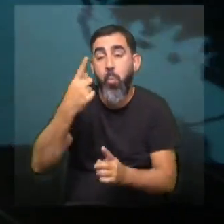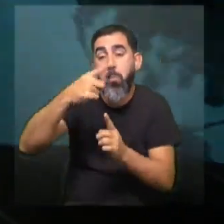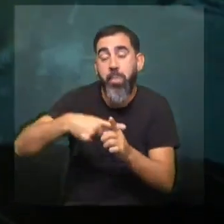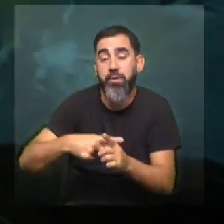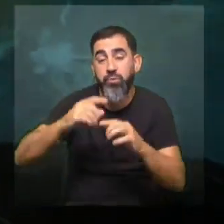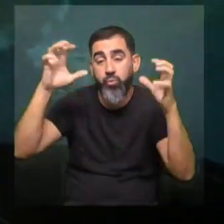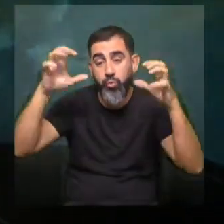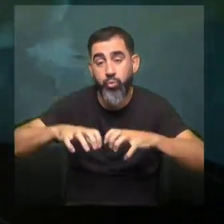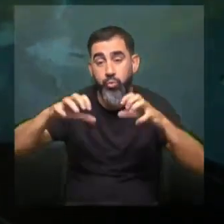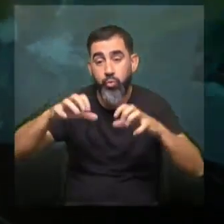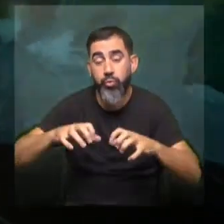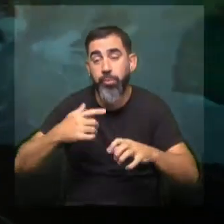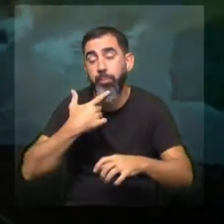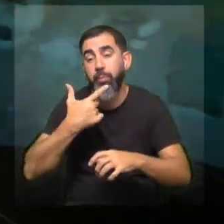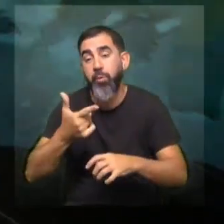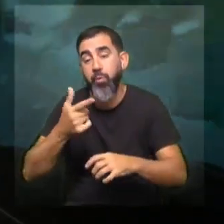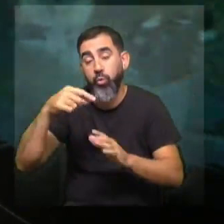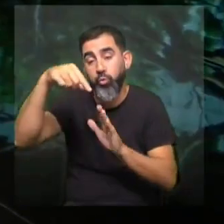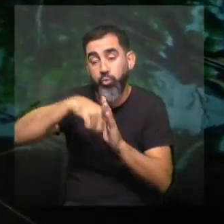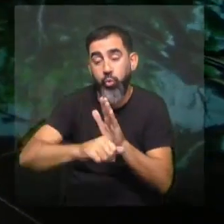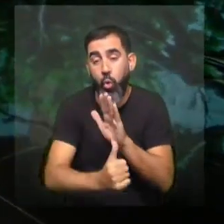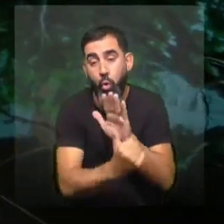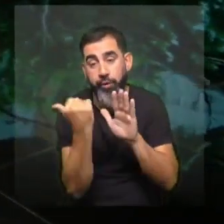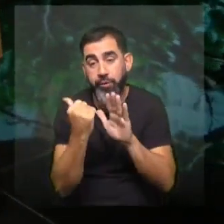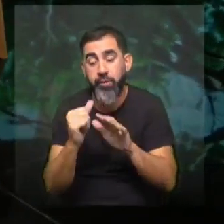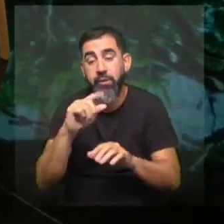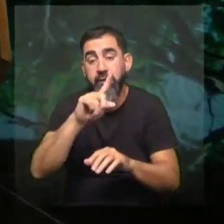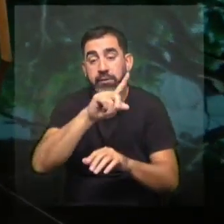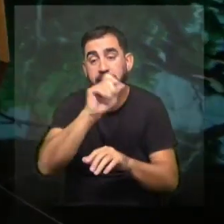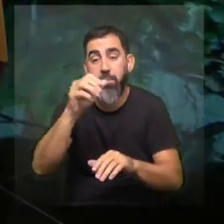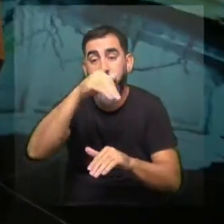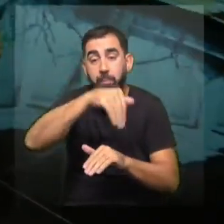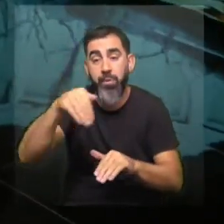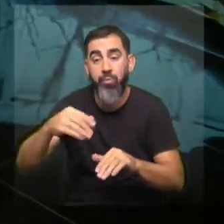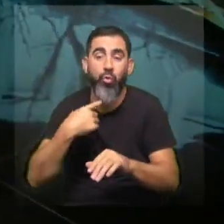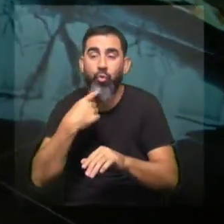las precipitaciones, por ejemplo en la zona suroeste, son de 100 milímetros,